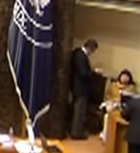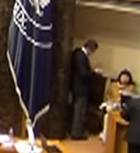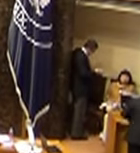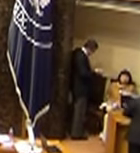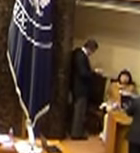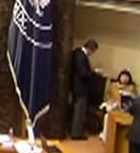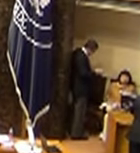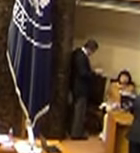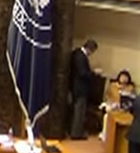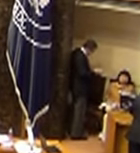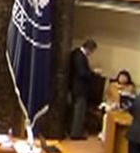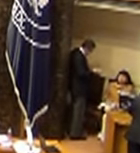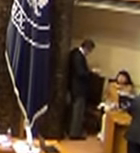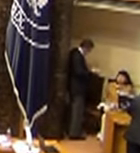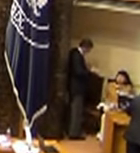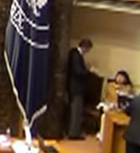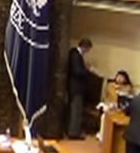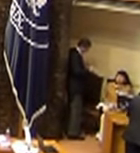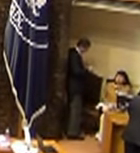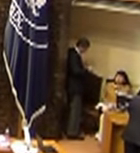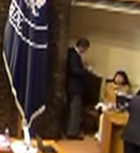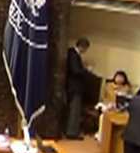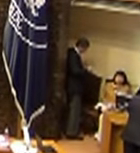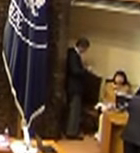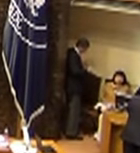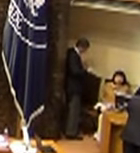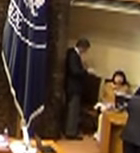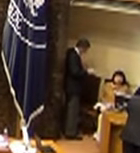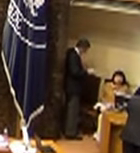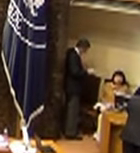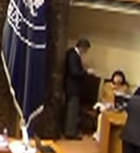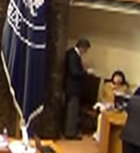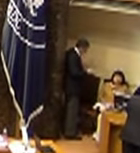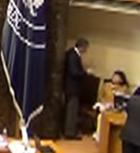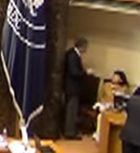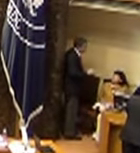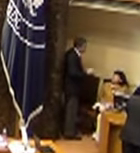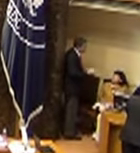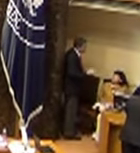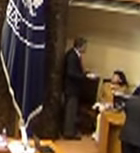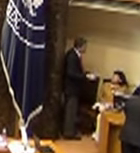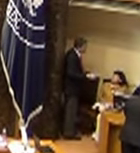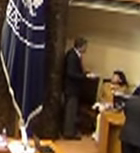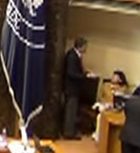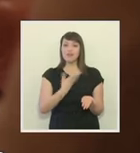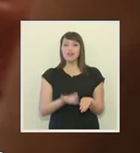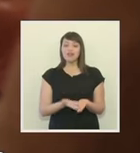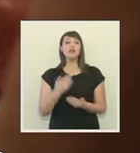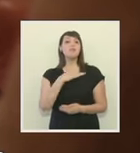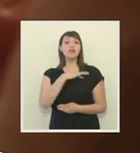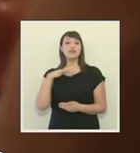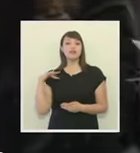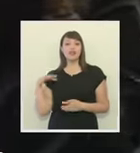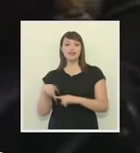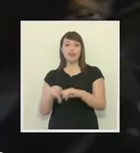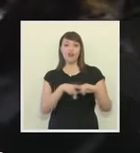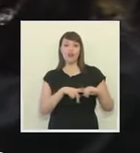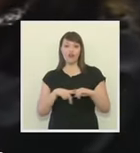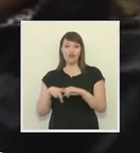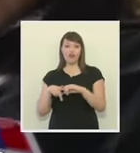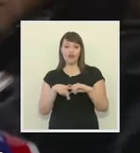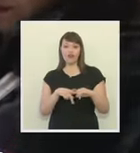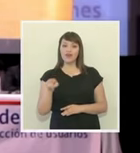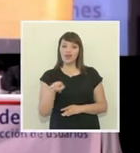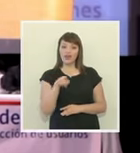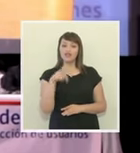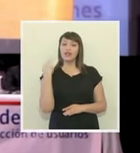Un proyecto de ley que apunta a la modificación de la ley 16.391, que busca paralizar la calificación socioeconómica establecida en el